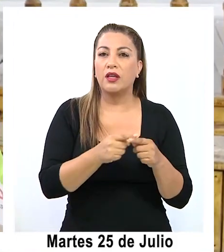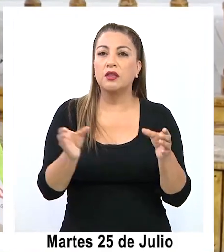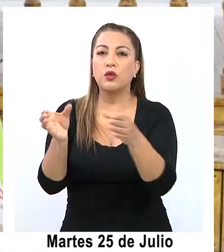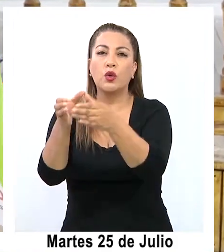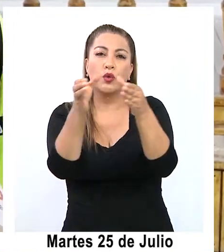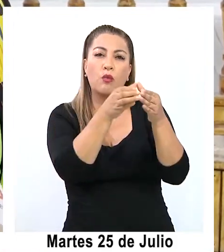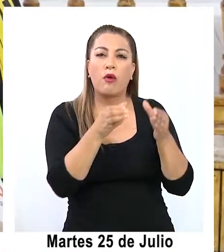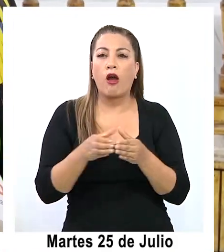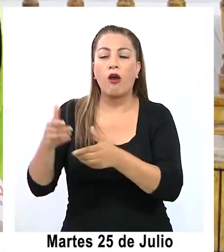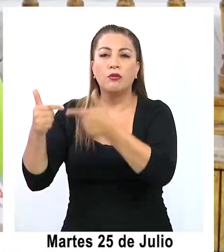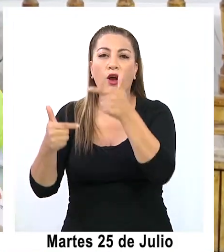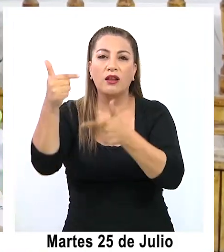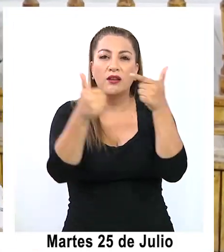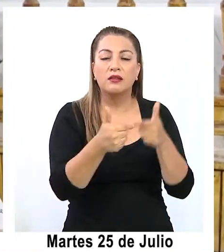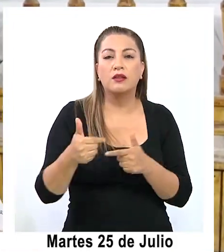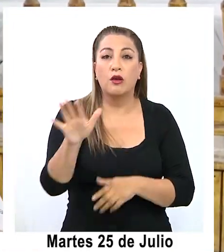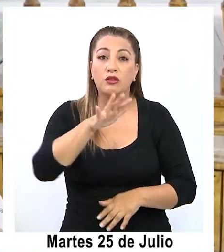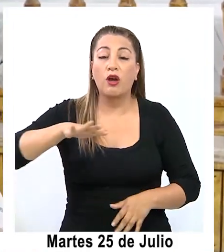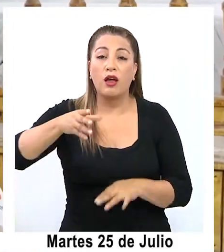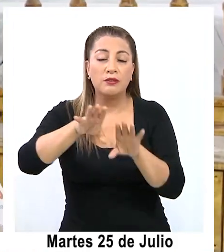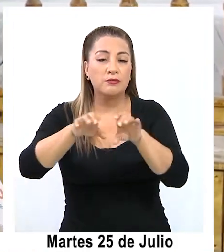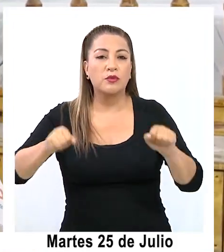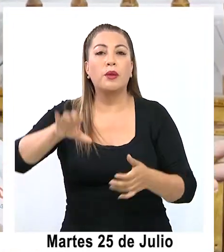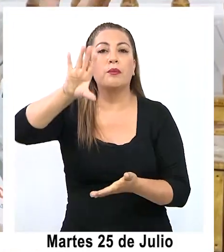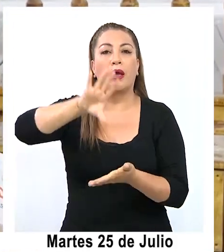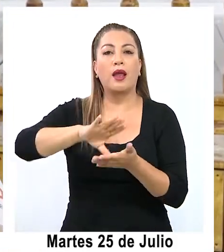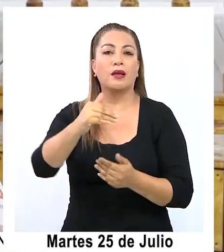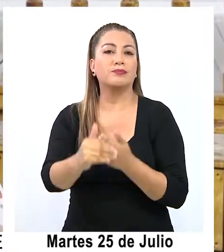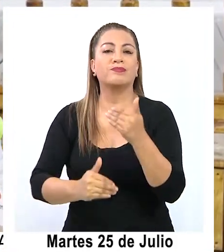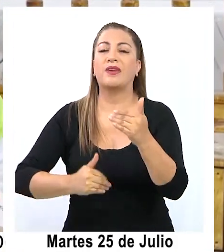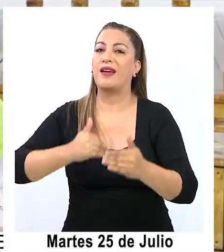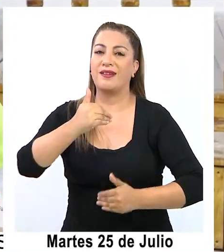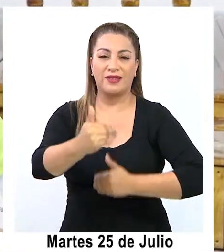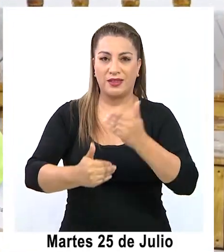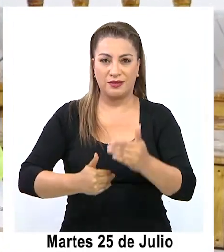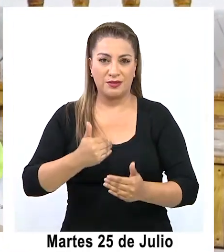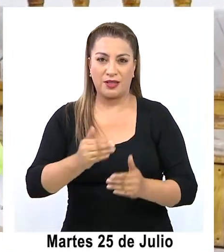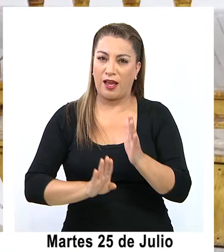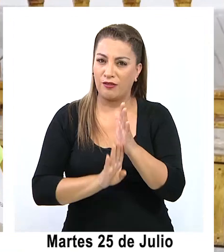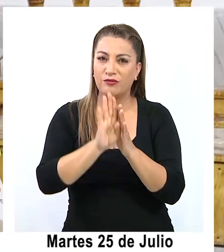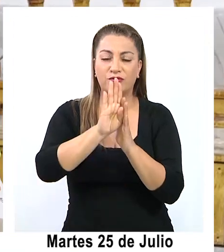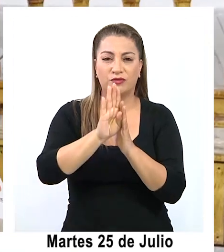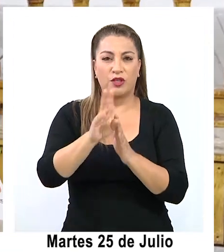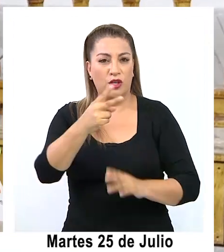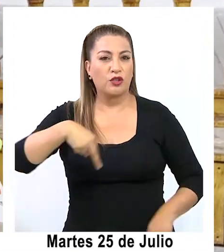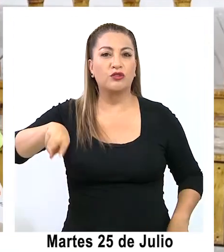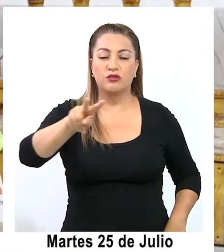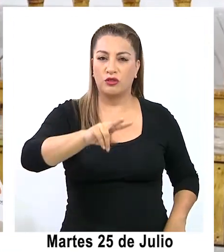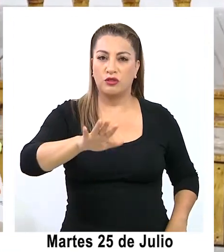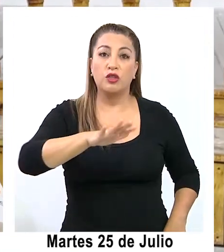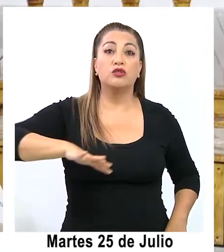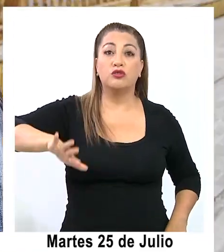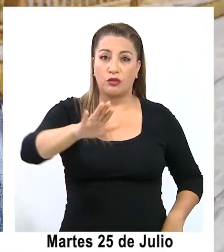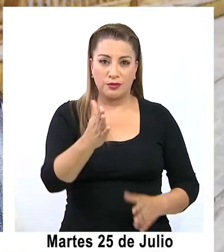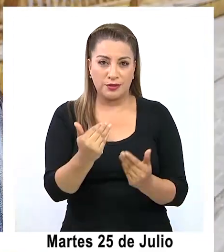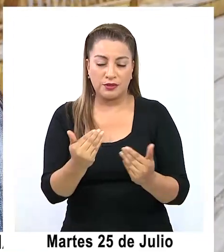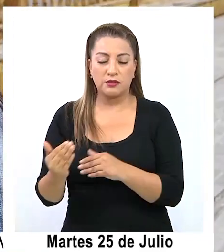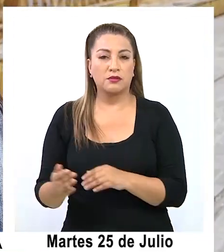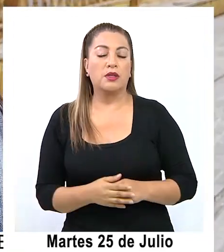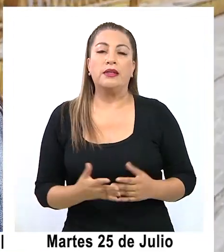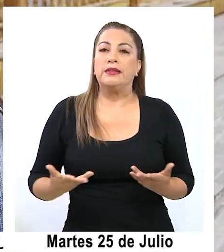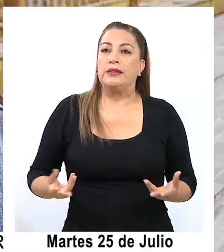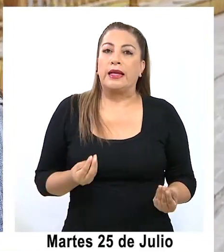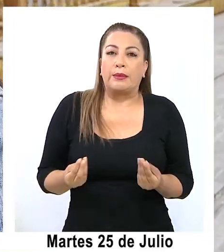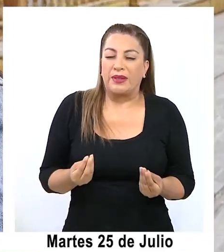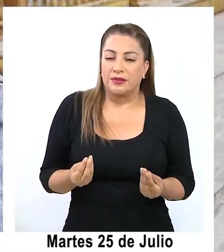políticas para que al final el país pueda salir a tirar parrilla con nosotros, con toda la gente, porque todos necesitamos. Lo que